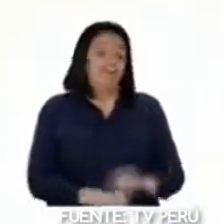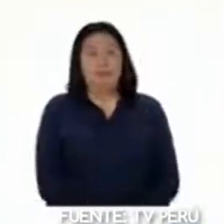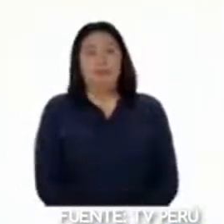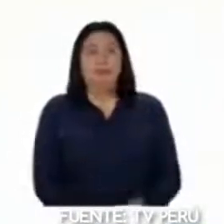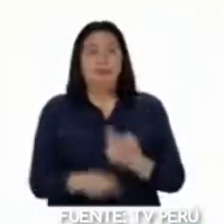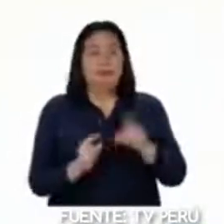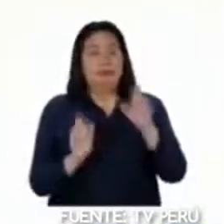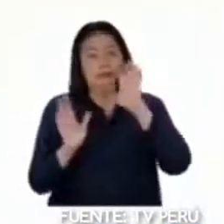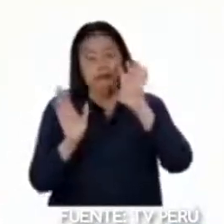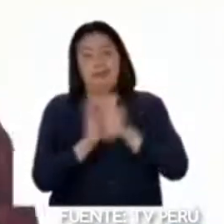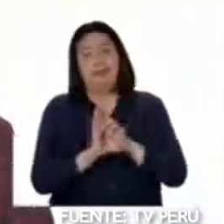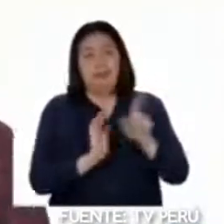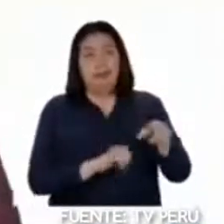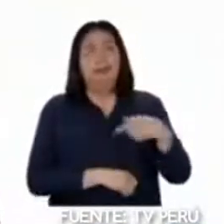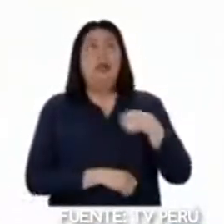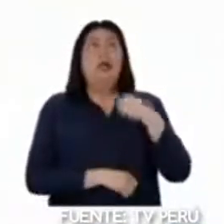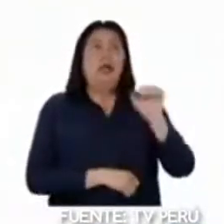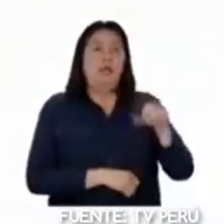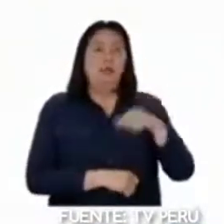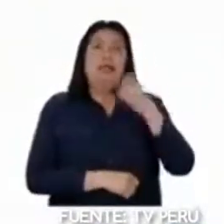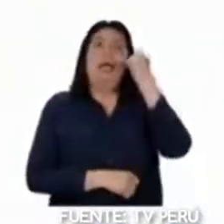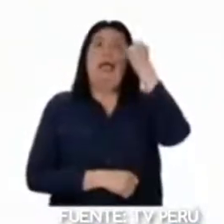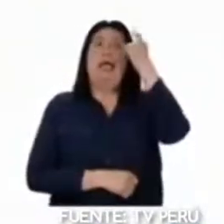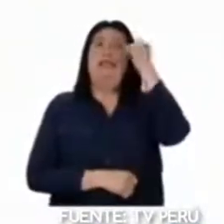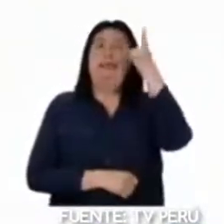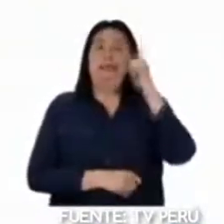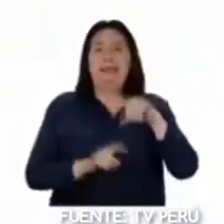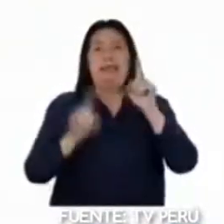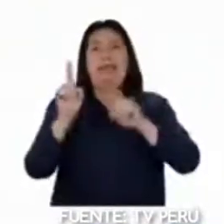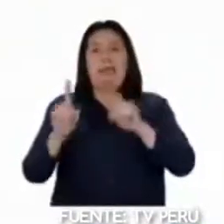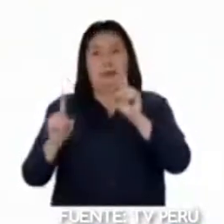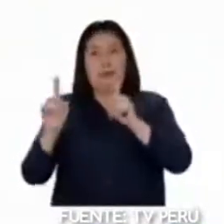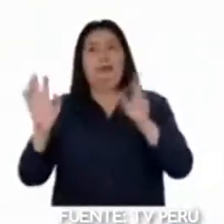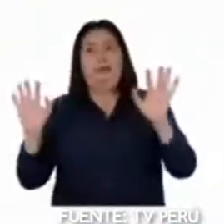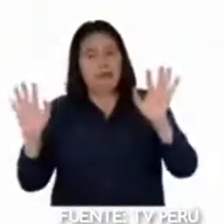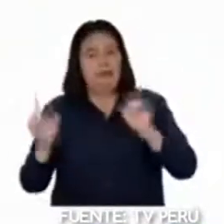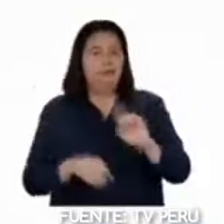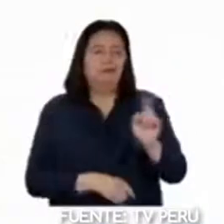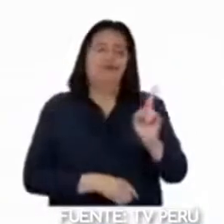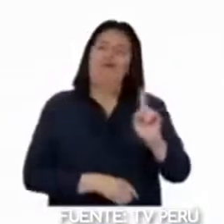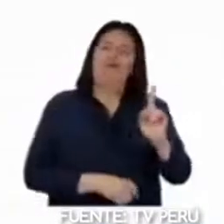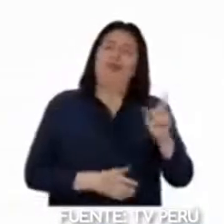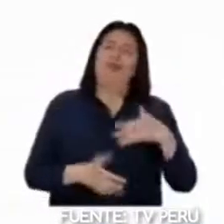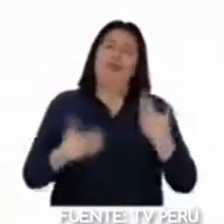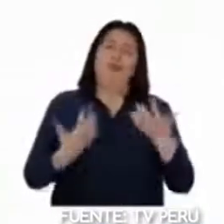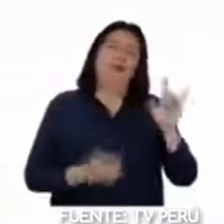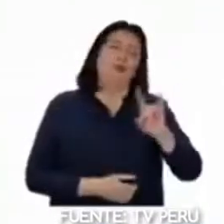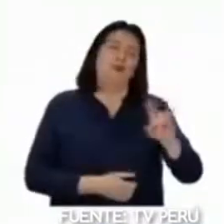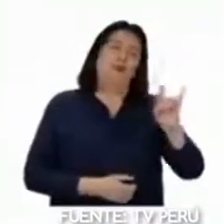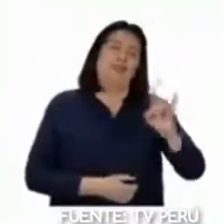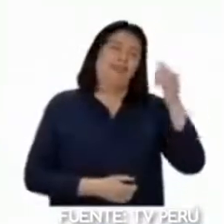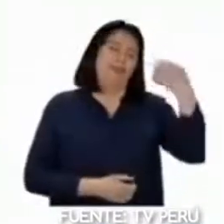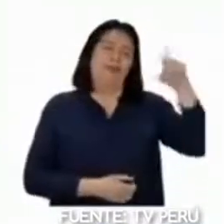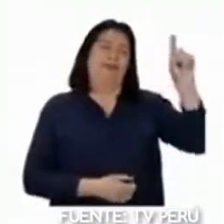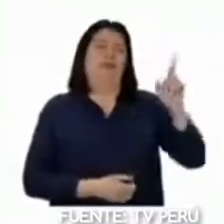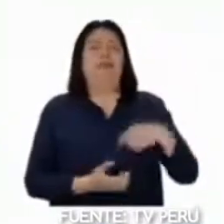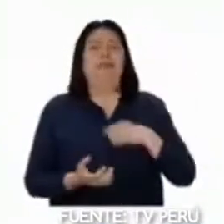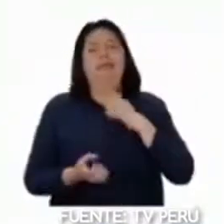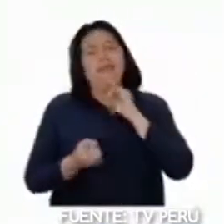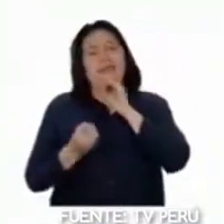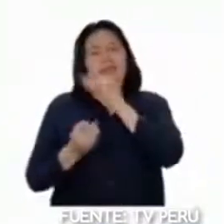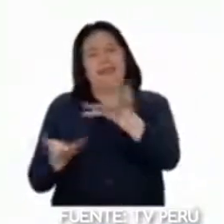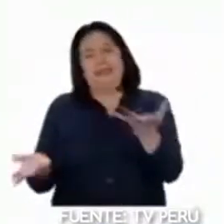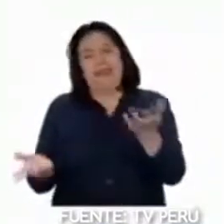Patty, pero tu ejemplo nos ha servido para darnos cuenta que en algunas ocasiones no es posible usar millones para expresar